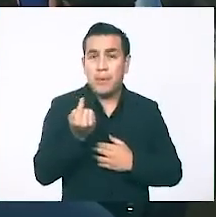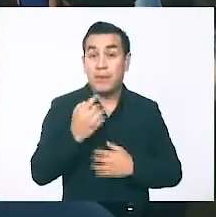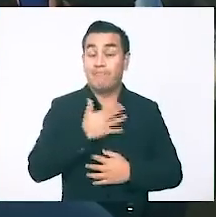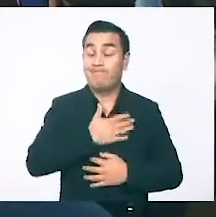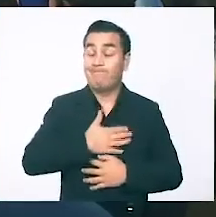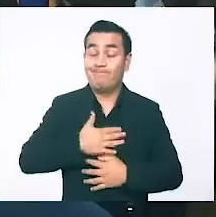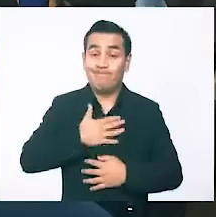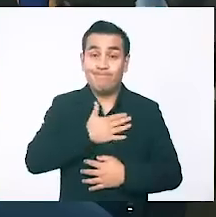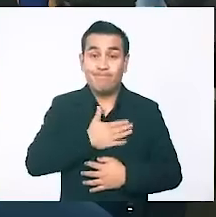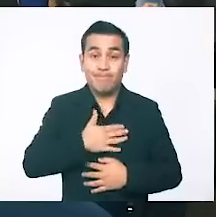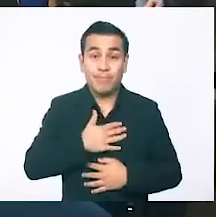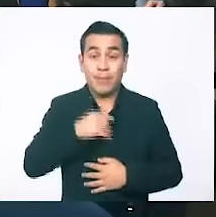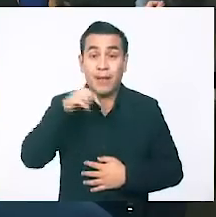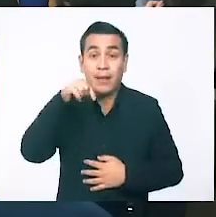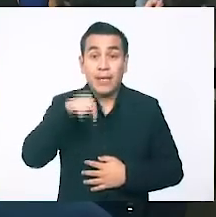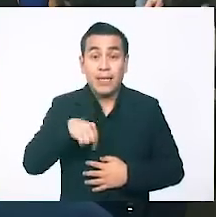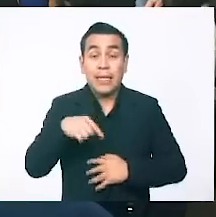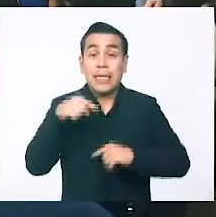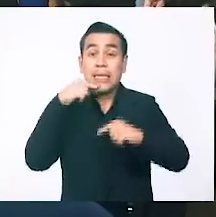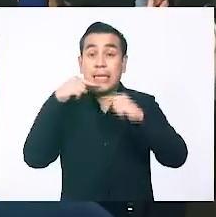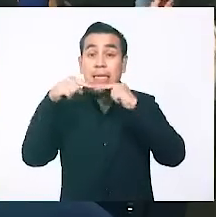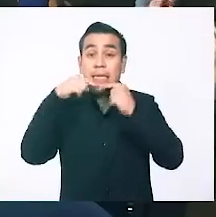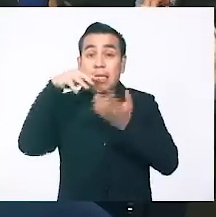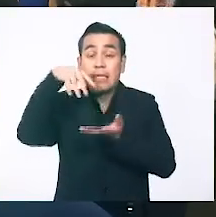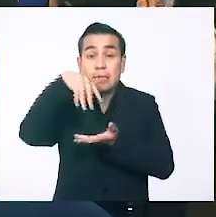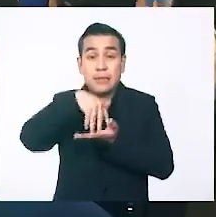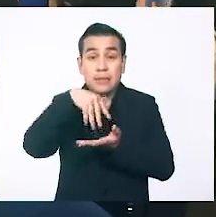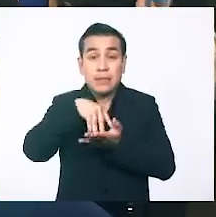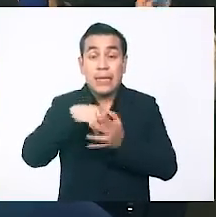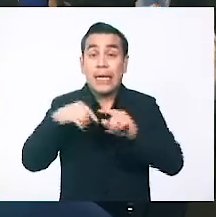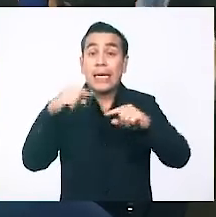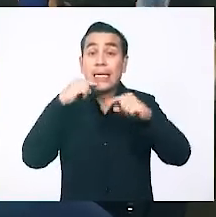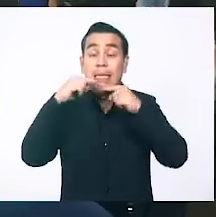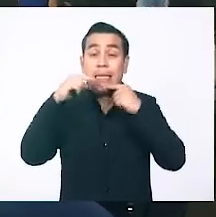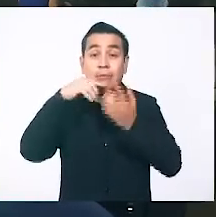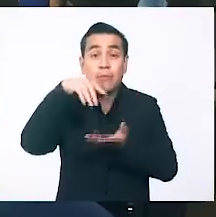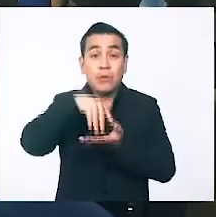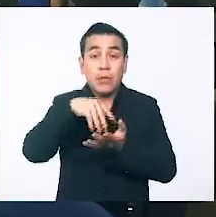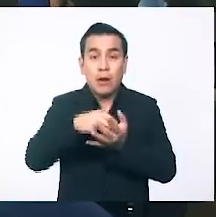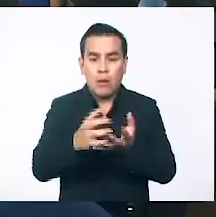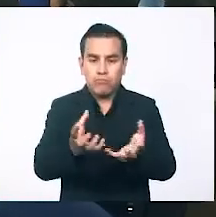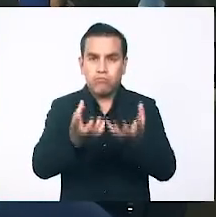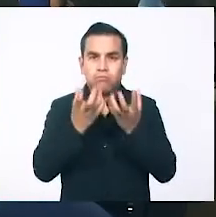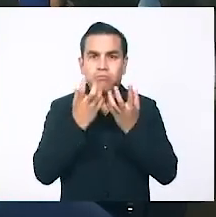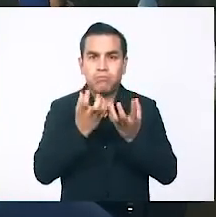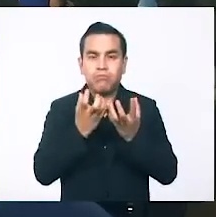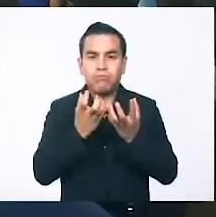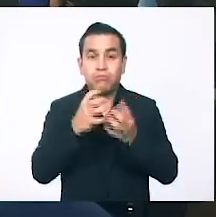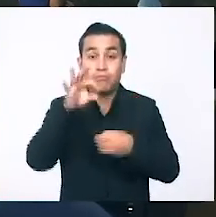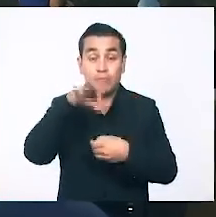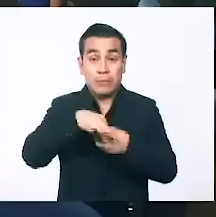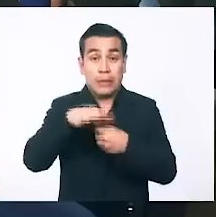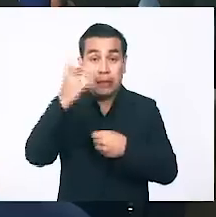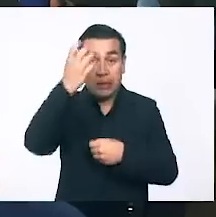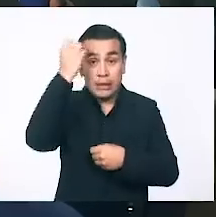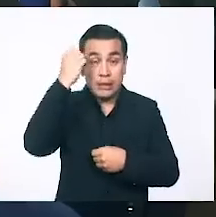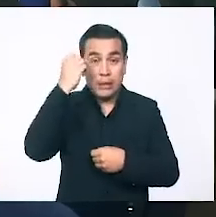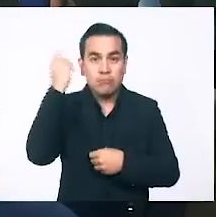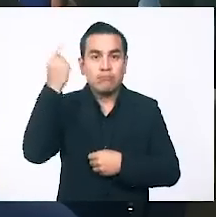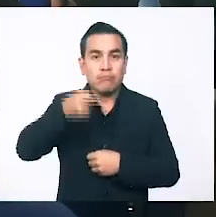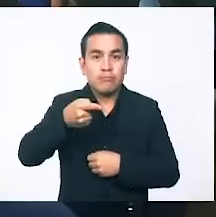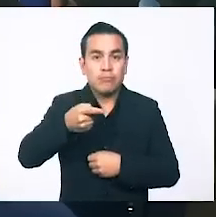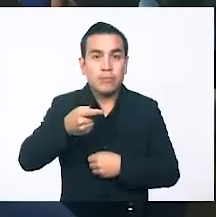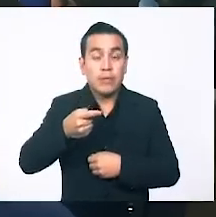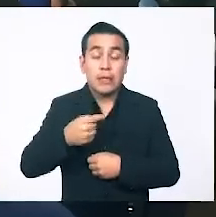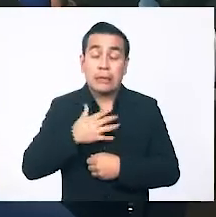disculpen, aquí hay una democracia, y en la democracia la mayoría manda, les guste o no.